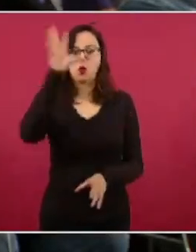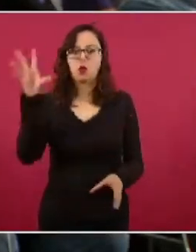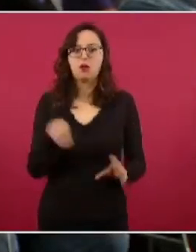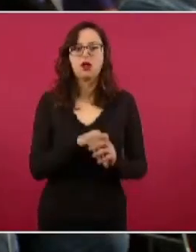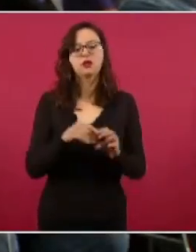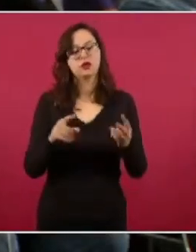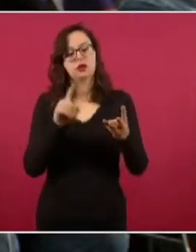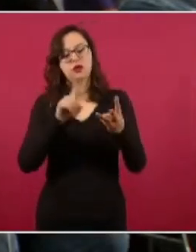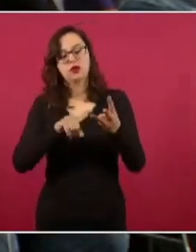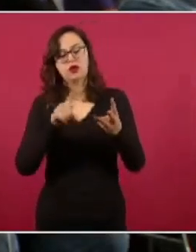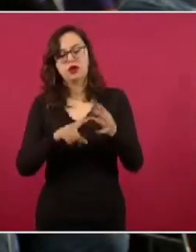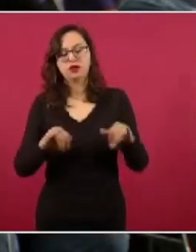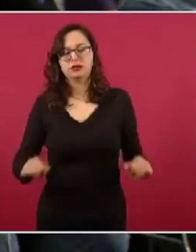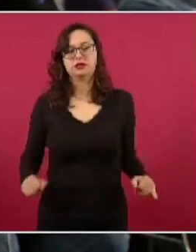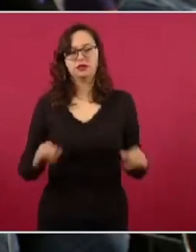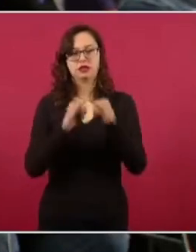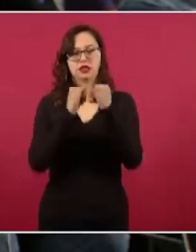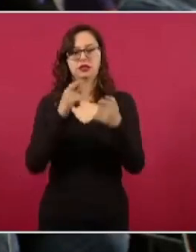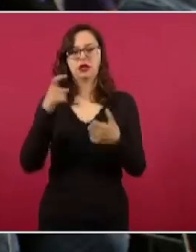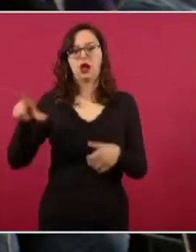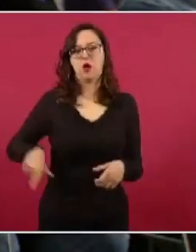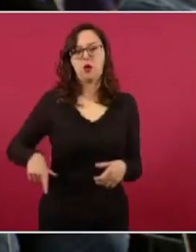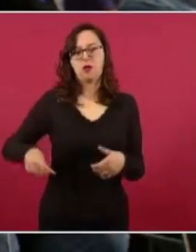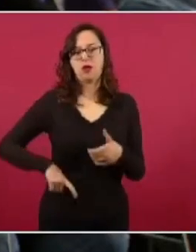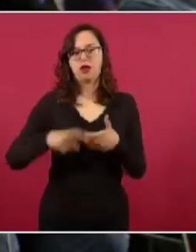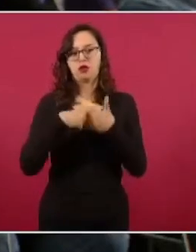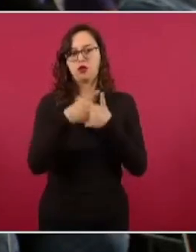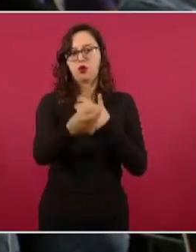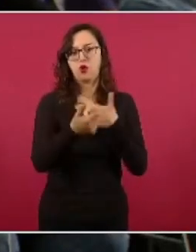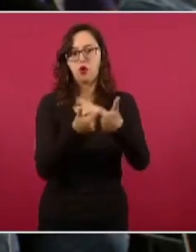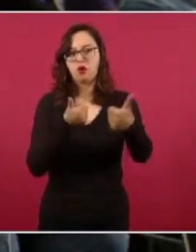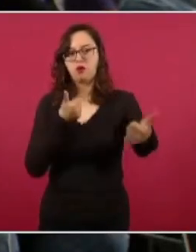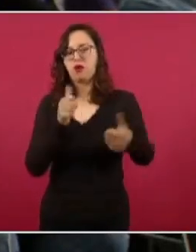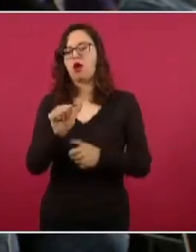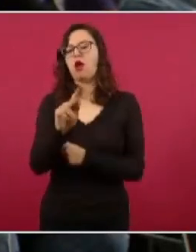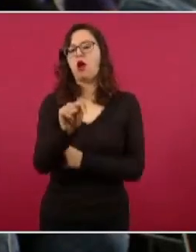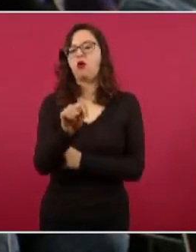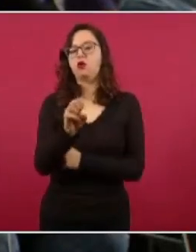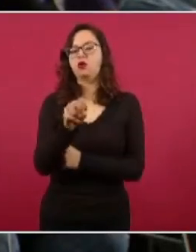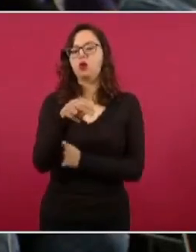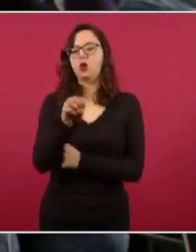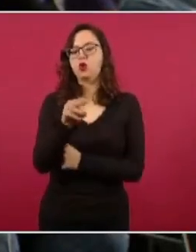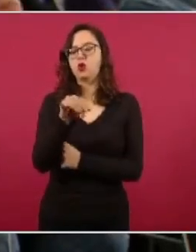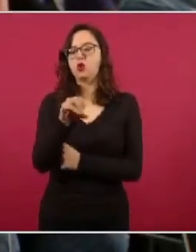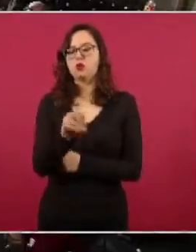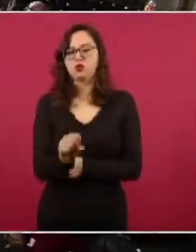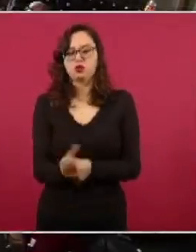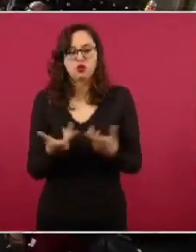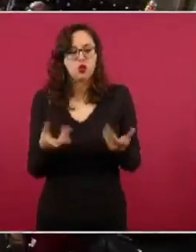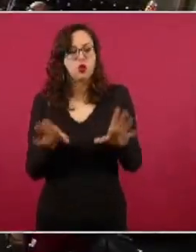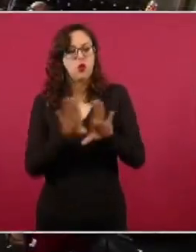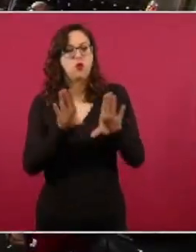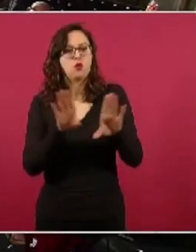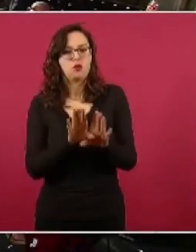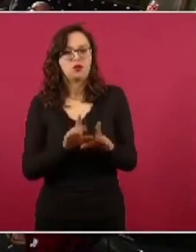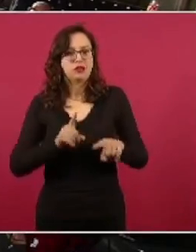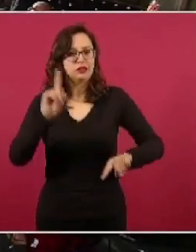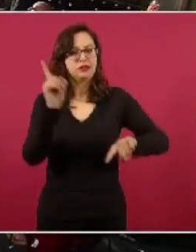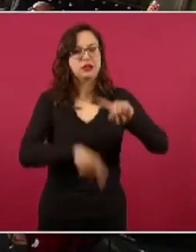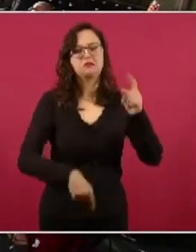autónomos. ¿Qué se podría hacer al respecto? Porque por conciencia, pues ellos no lo van a hacer, están amparados.